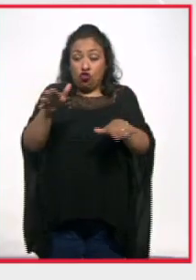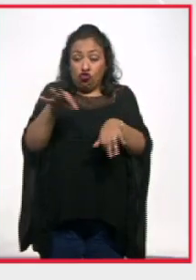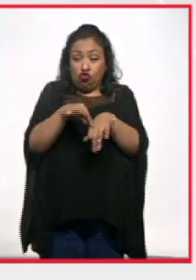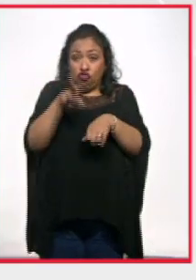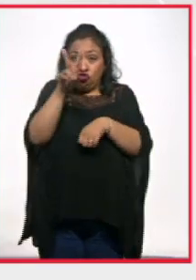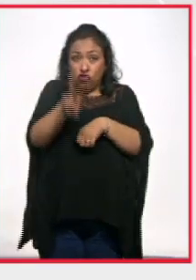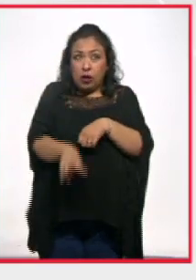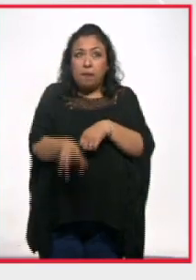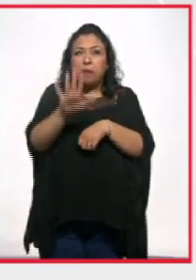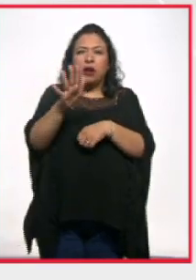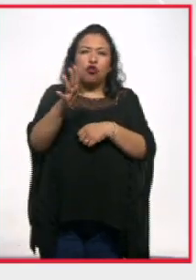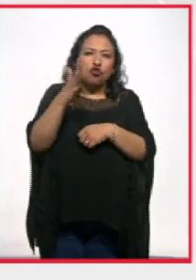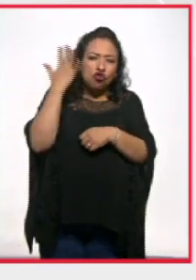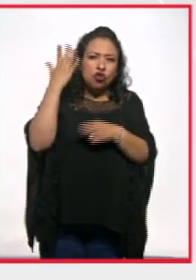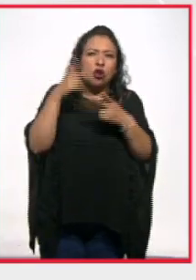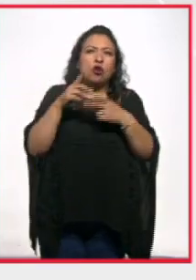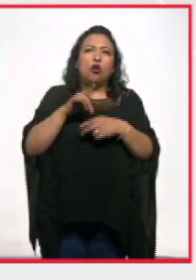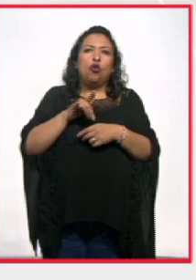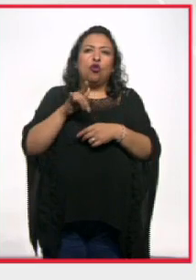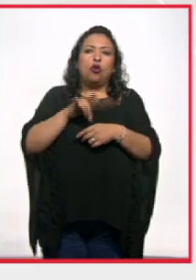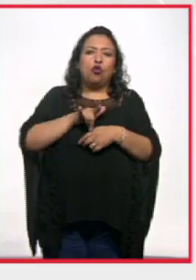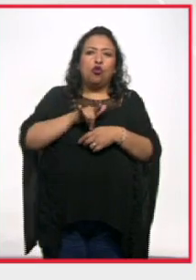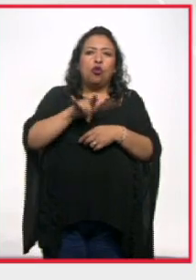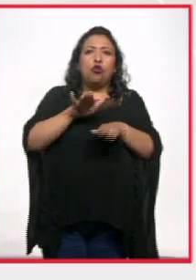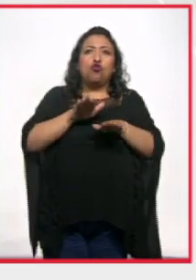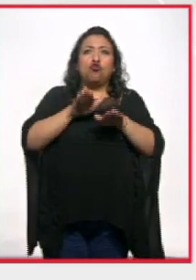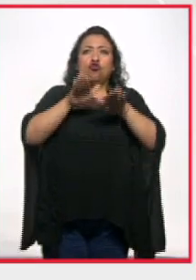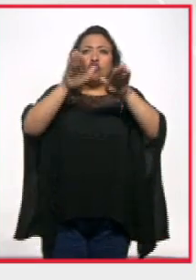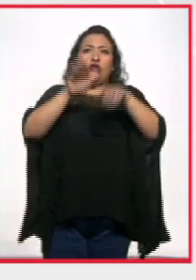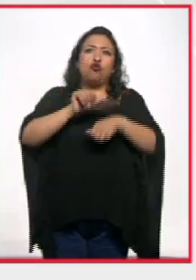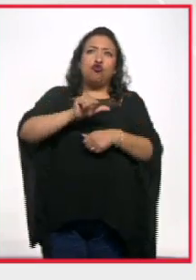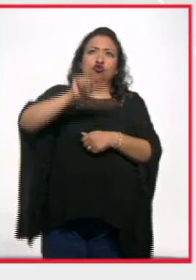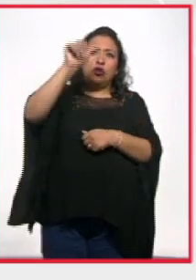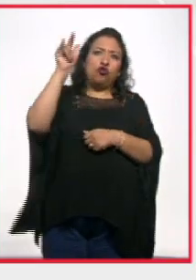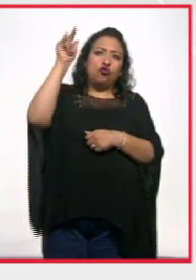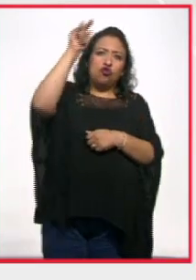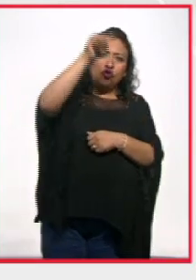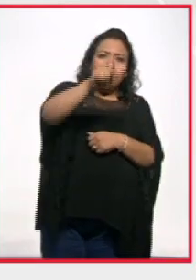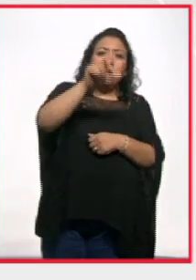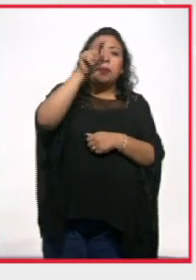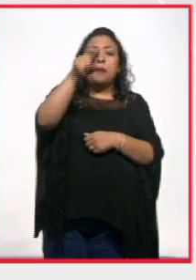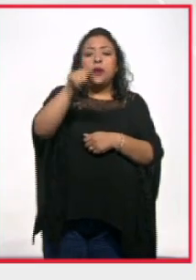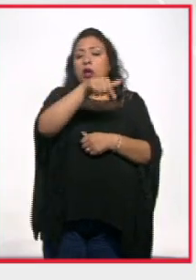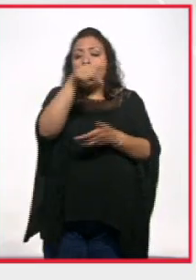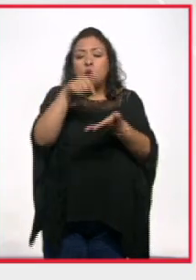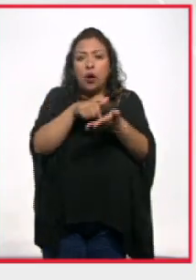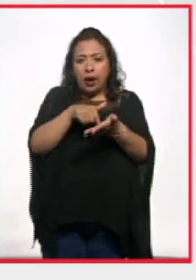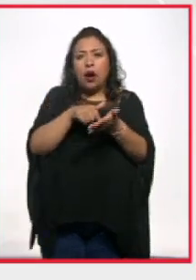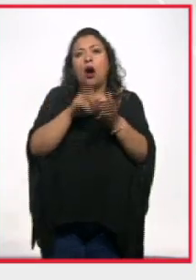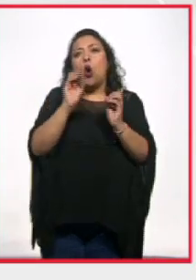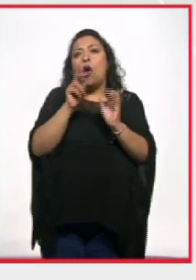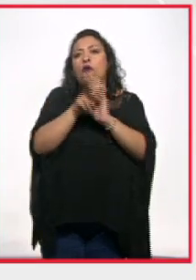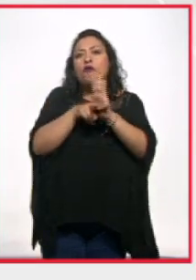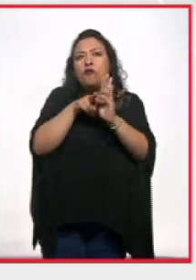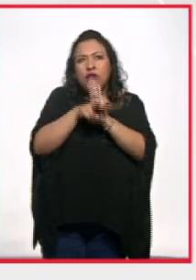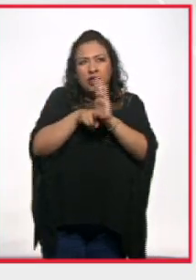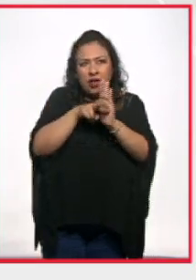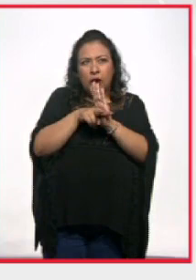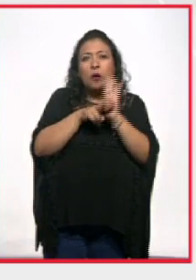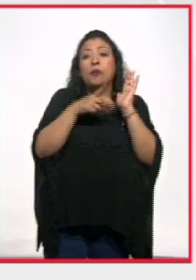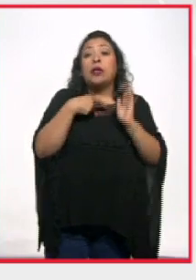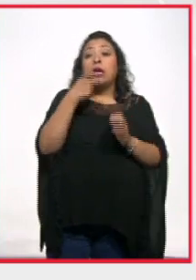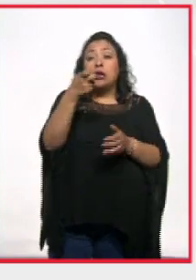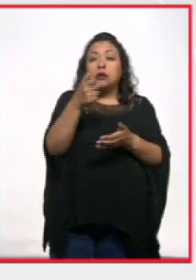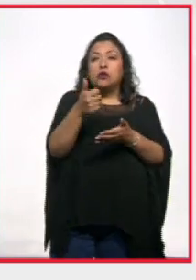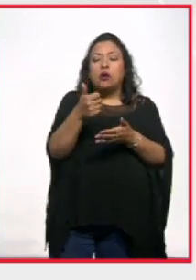todos los datos que son como la velocidad, la altura, la posición en tiempo real, pero al mismo tiempo también tenemos que proveer de video en tiempo real. De esta